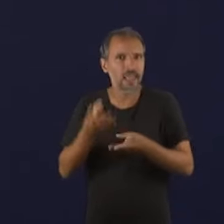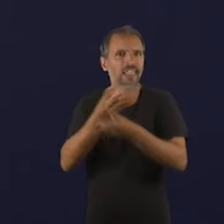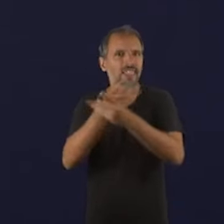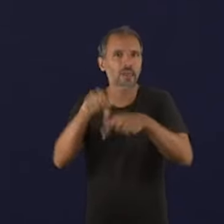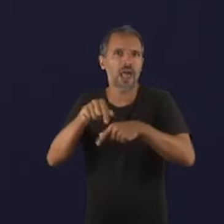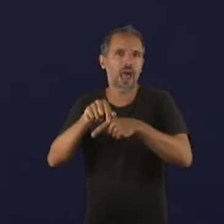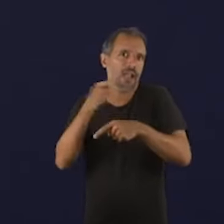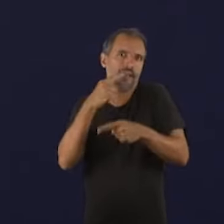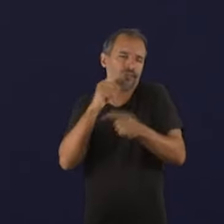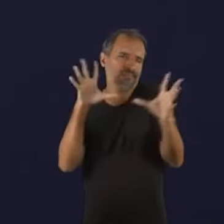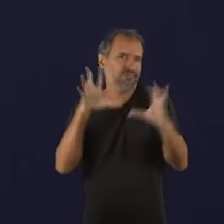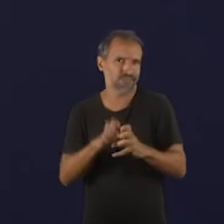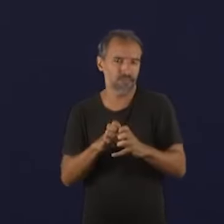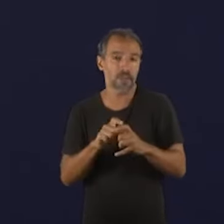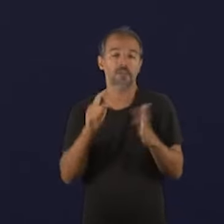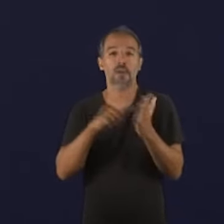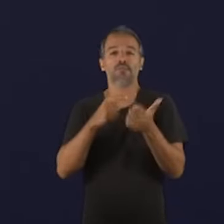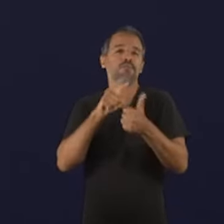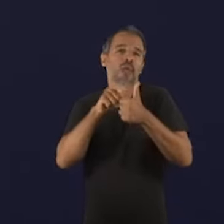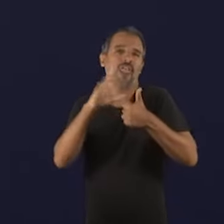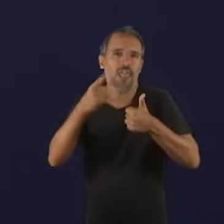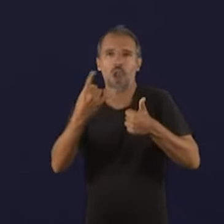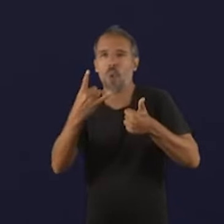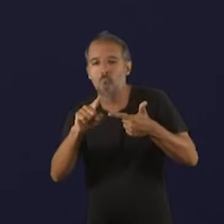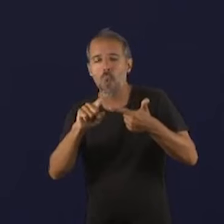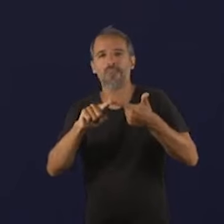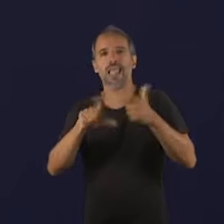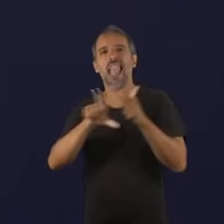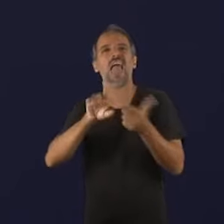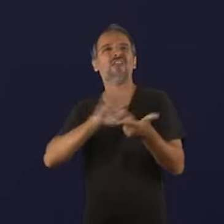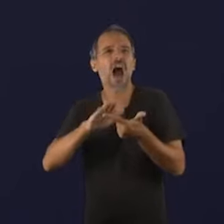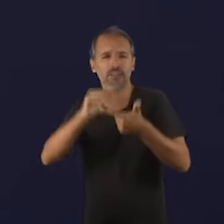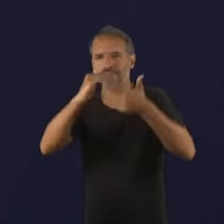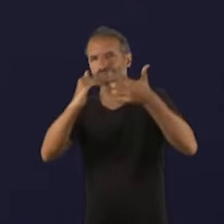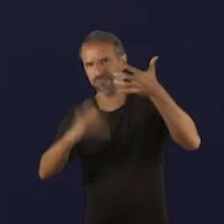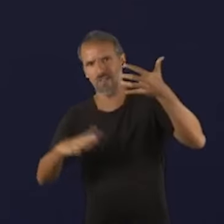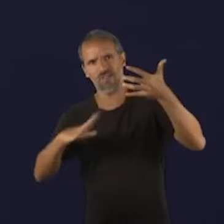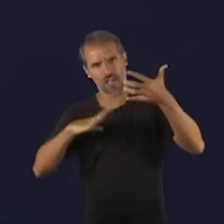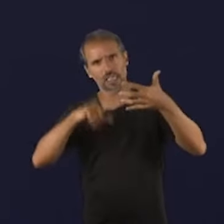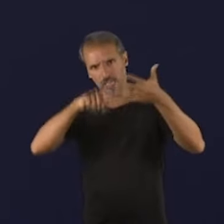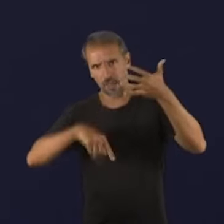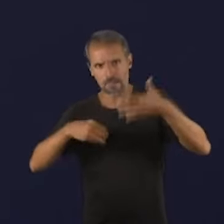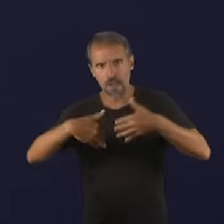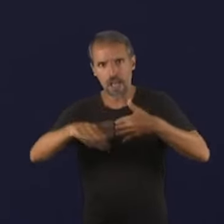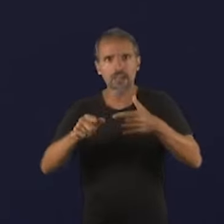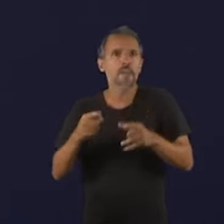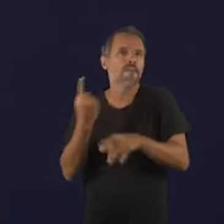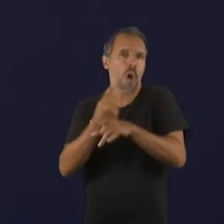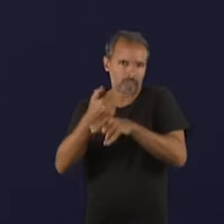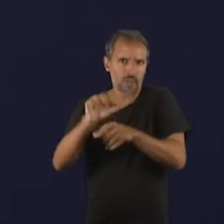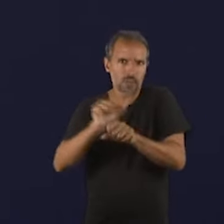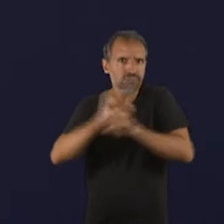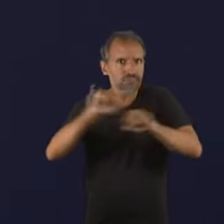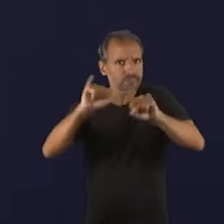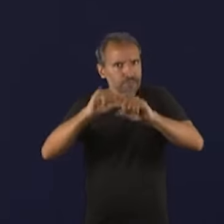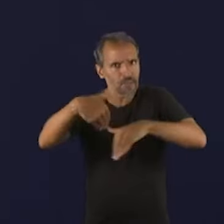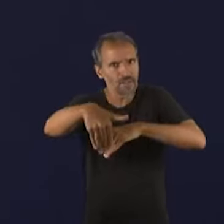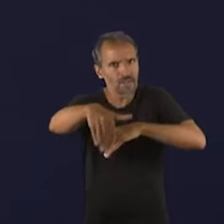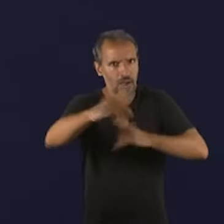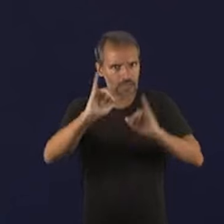decadencia el dnu la ley bases y tantas otras cosas que llegado el momento iremos iremos